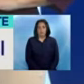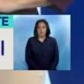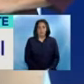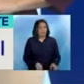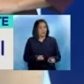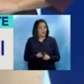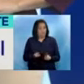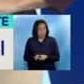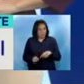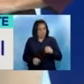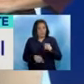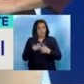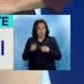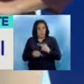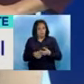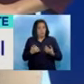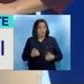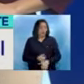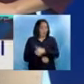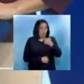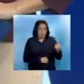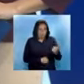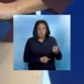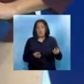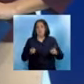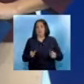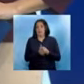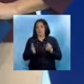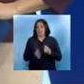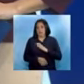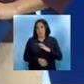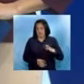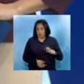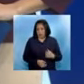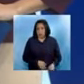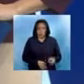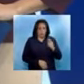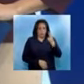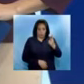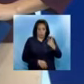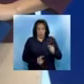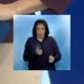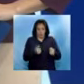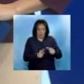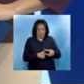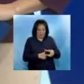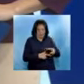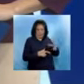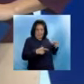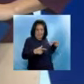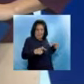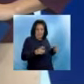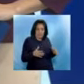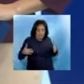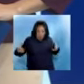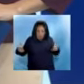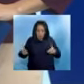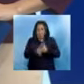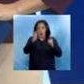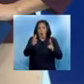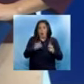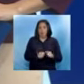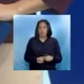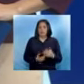Y también les contamos que esta mañana otro accidente ocurrió en el Callao. Es que dos trailers chocaron en la avenida Argentina y causaron